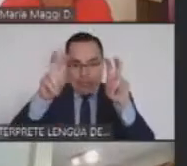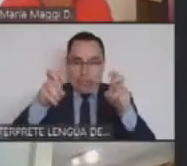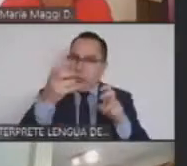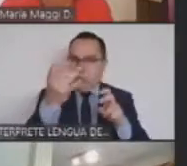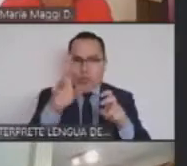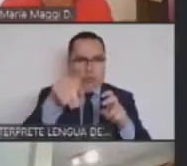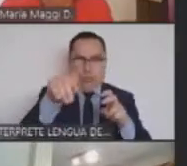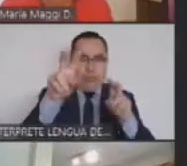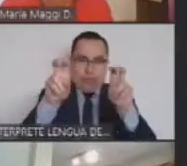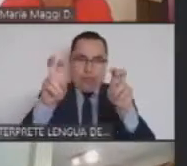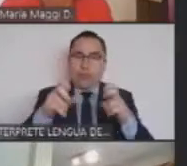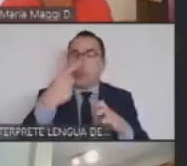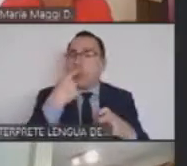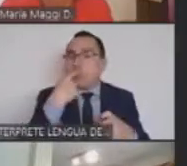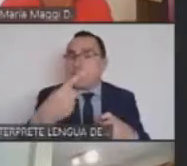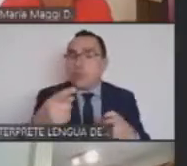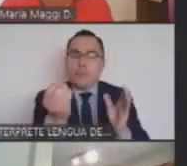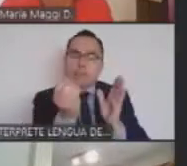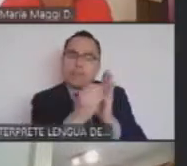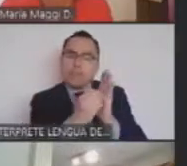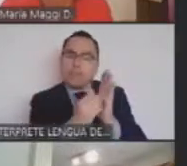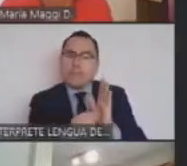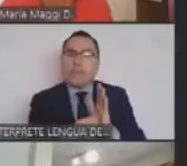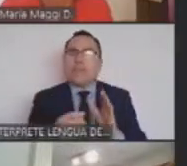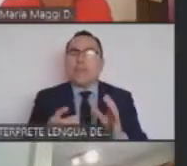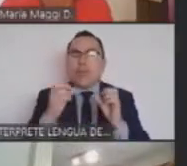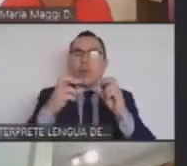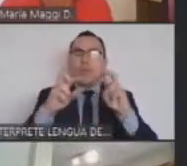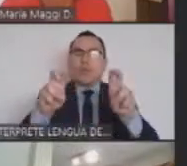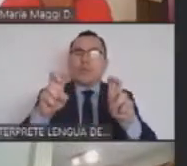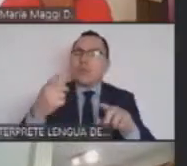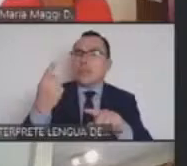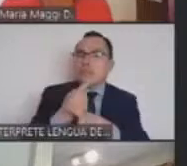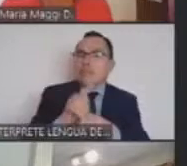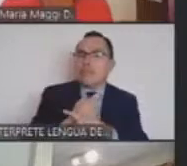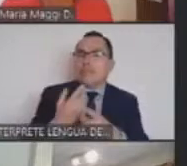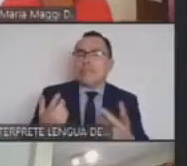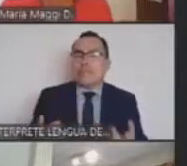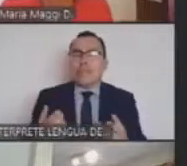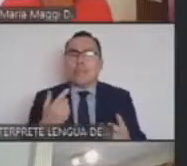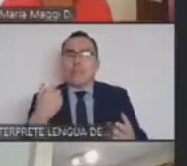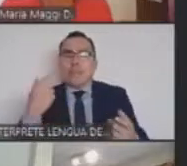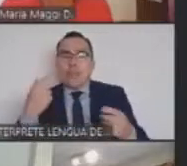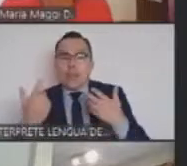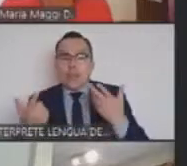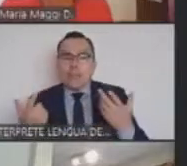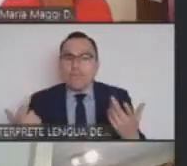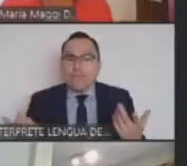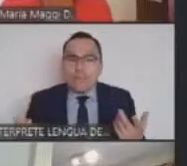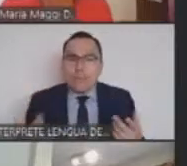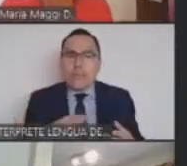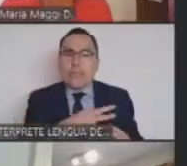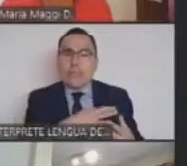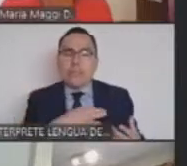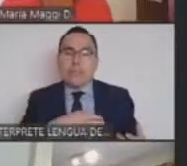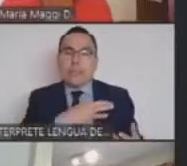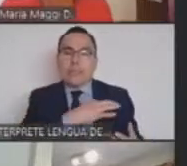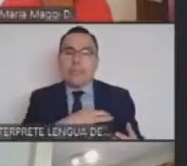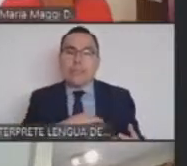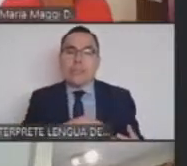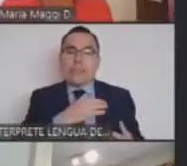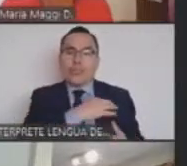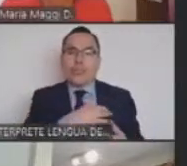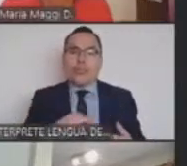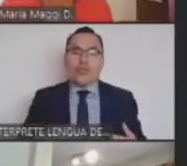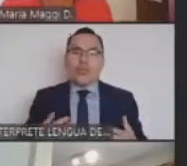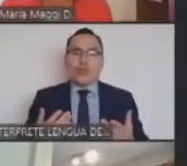esta tarde. Aprovechar la oportunidad de entrar en diálogo con ministros de la Corte Suprema creo que